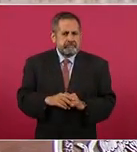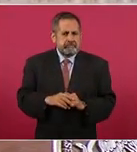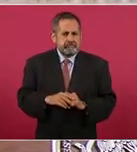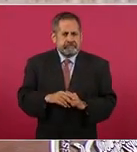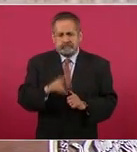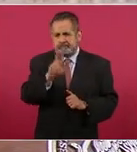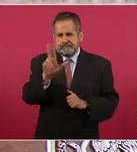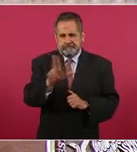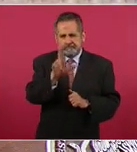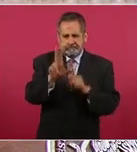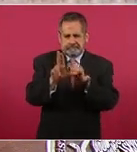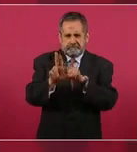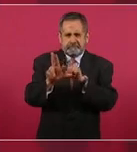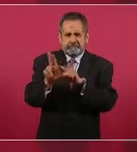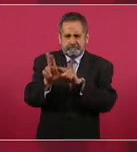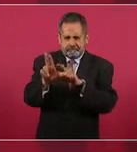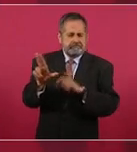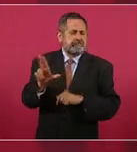martes